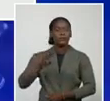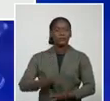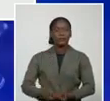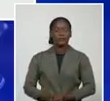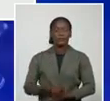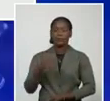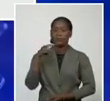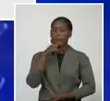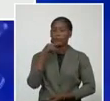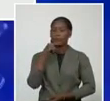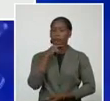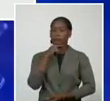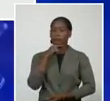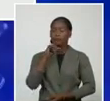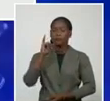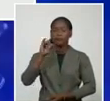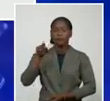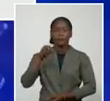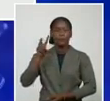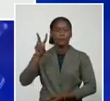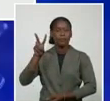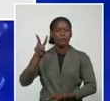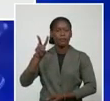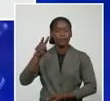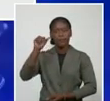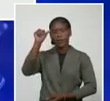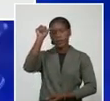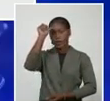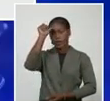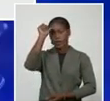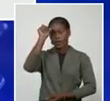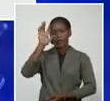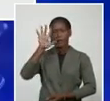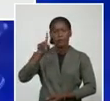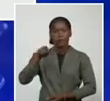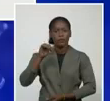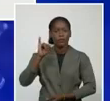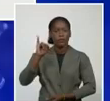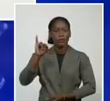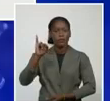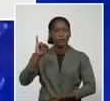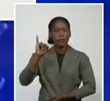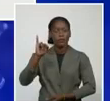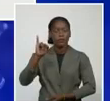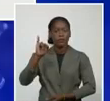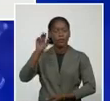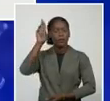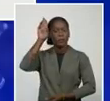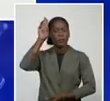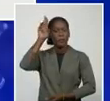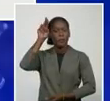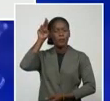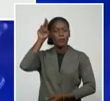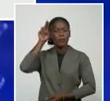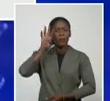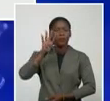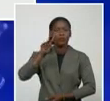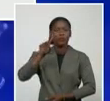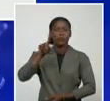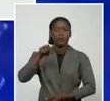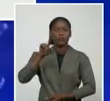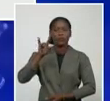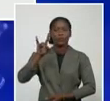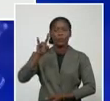el 6,2%, India el 5,6%, Perú el 4,9%, México